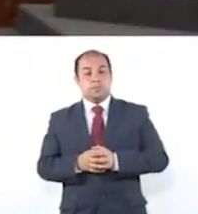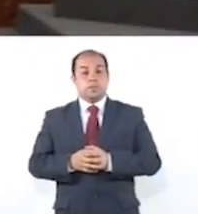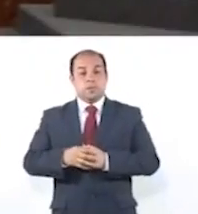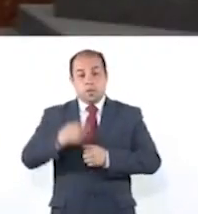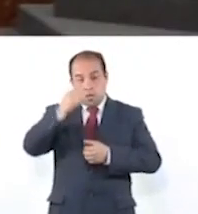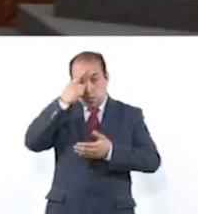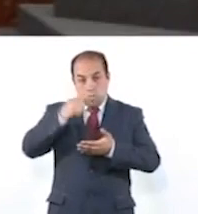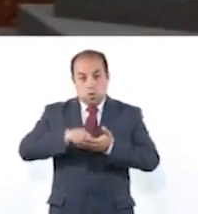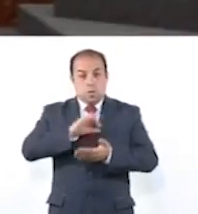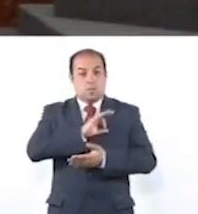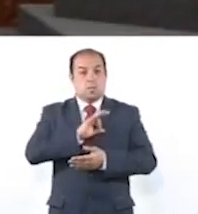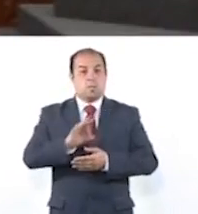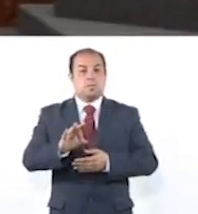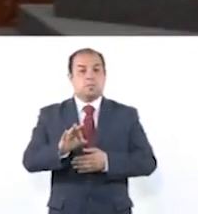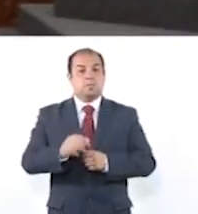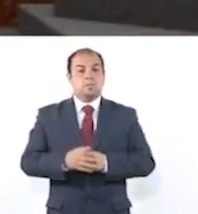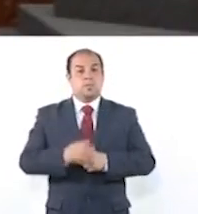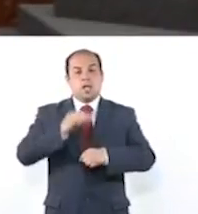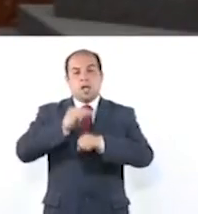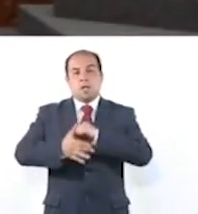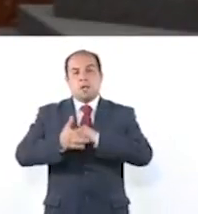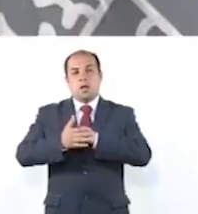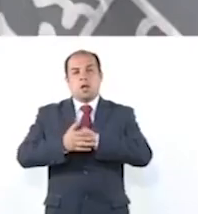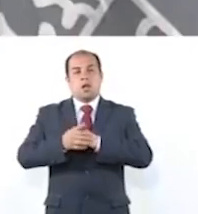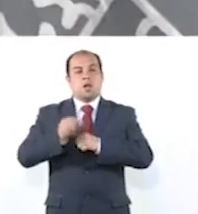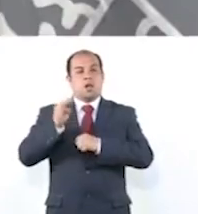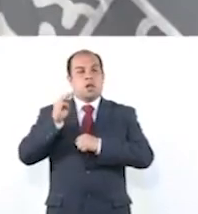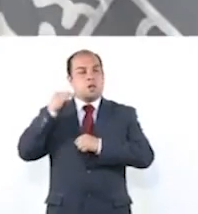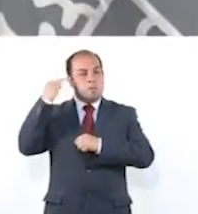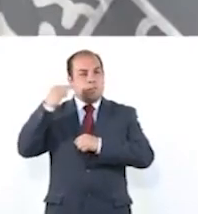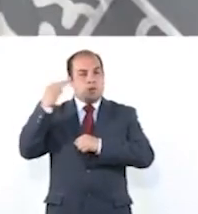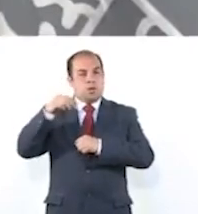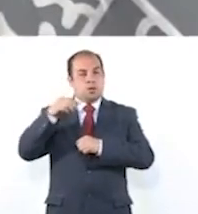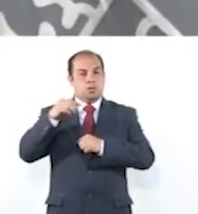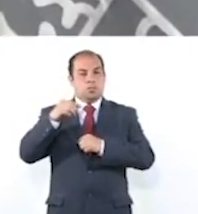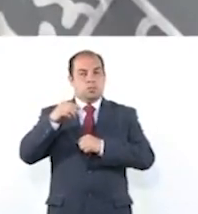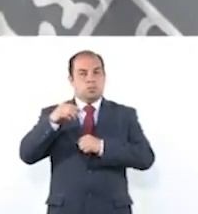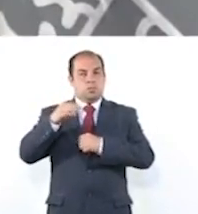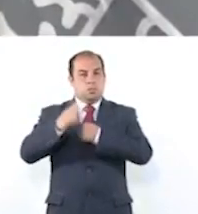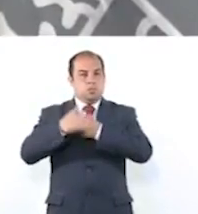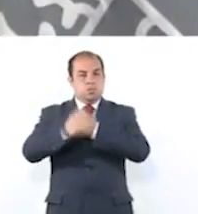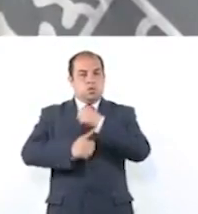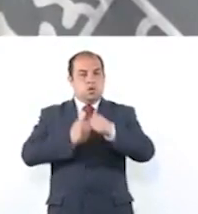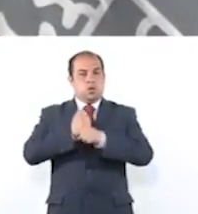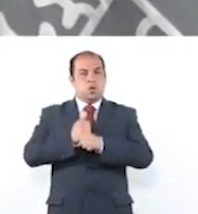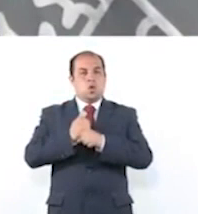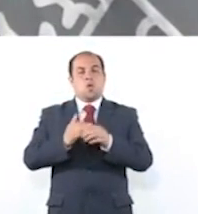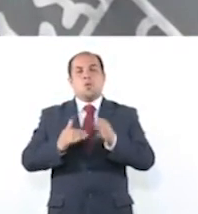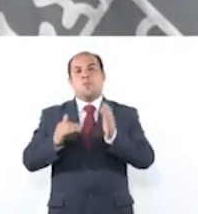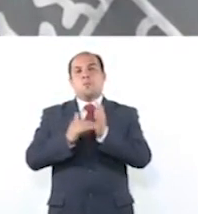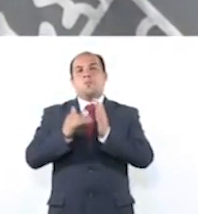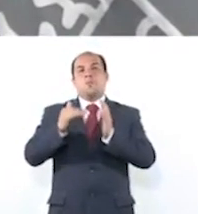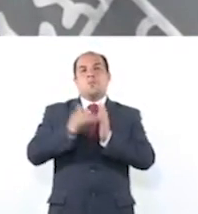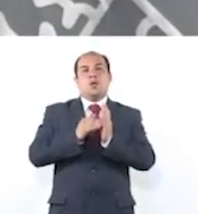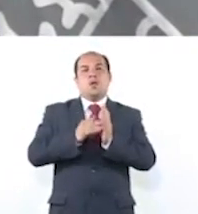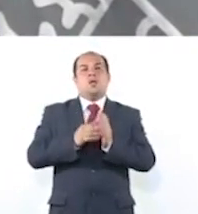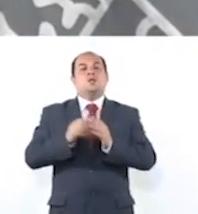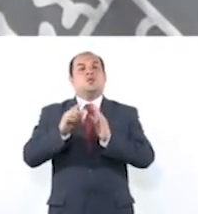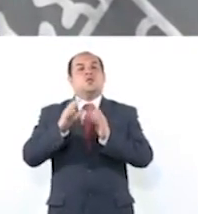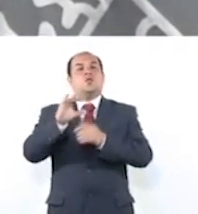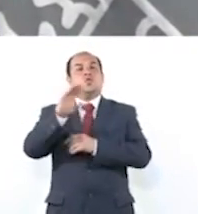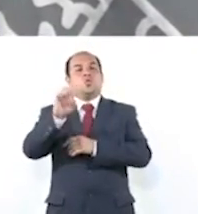yo creo que podemos terminar en marzo de este año con miles de clubes, videoclubes, salas de